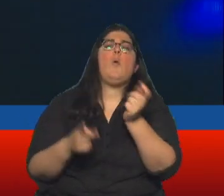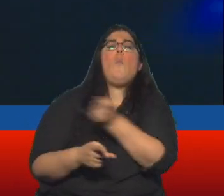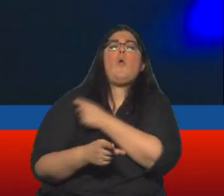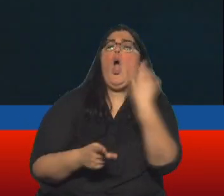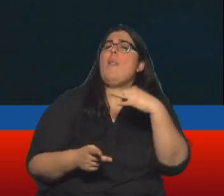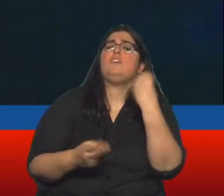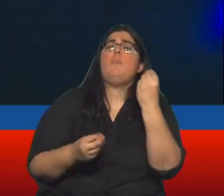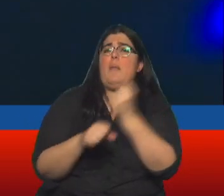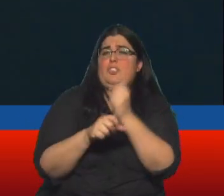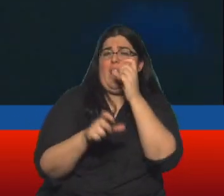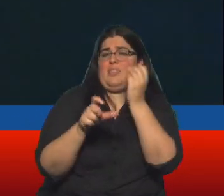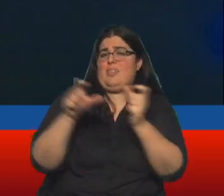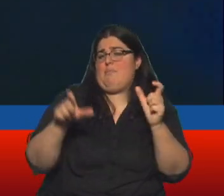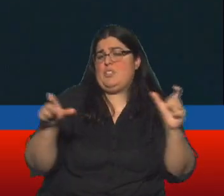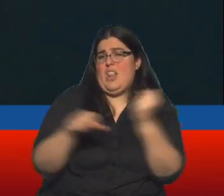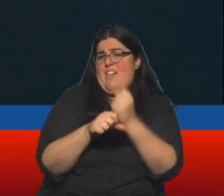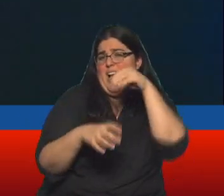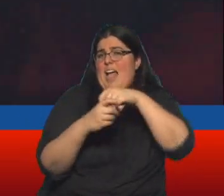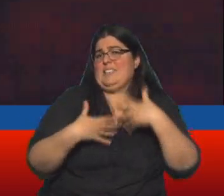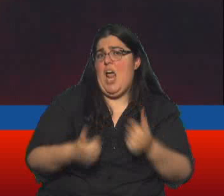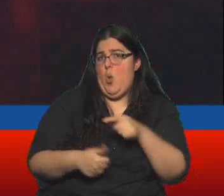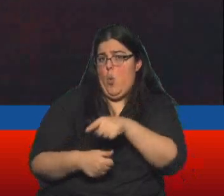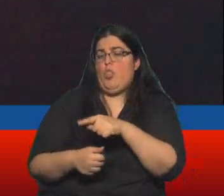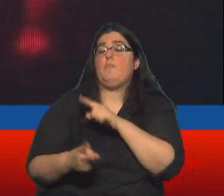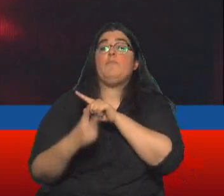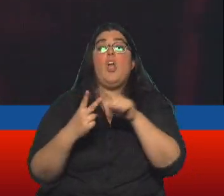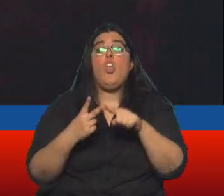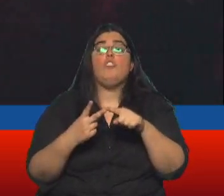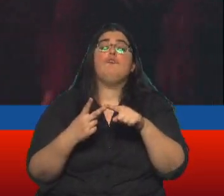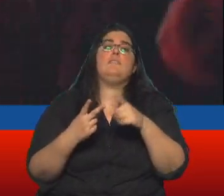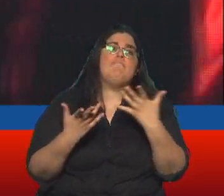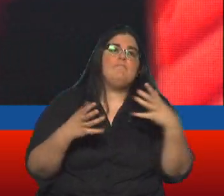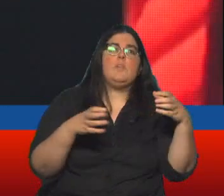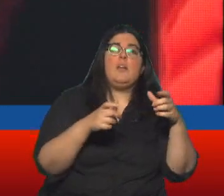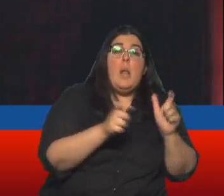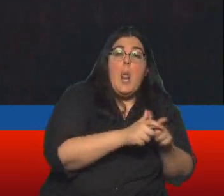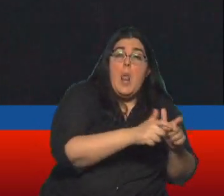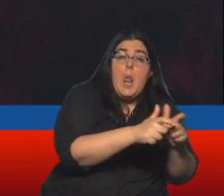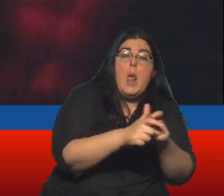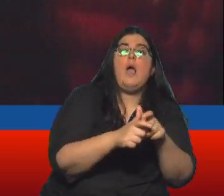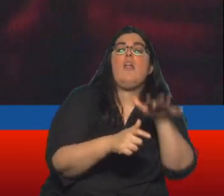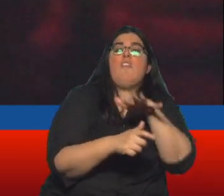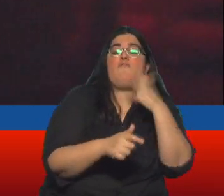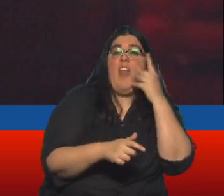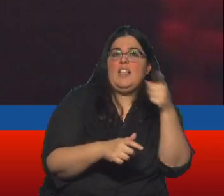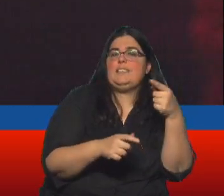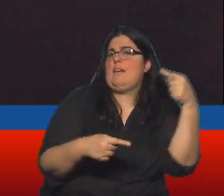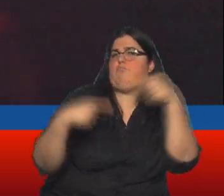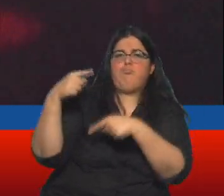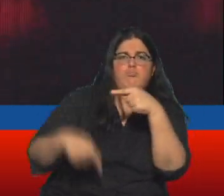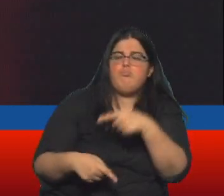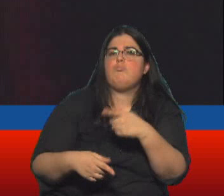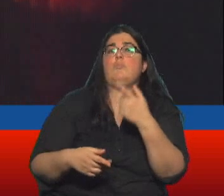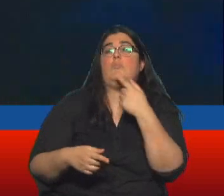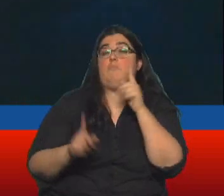salud. Dos medidas que habían estado muy objetadas por un sector minoritario pero importante de la población francesa, que hablaba